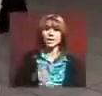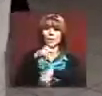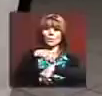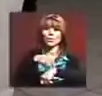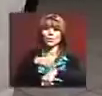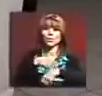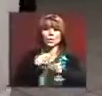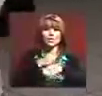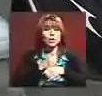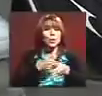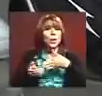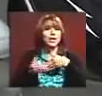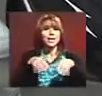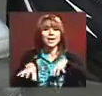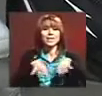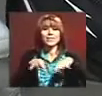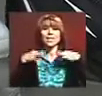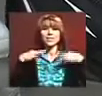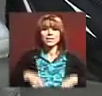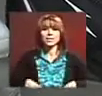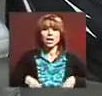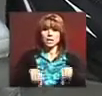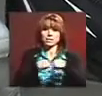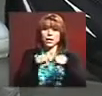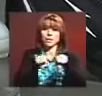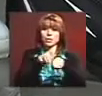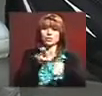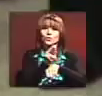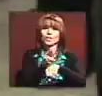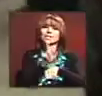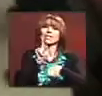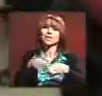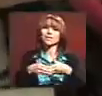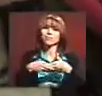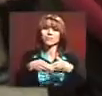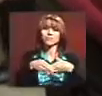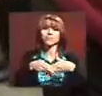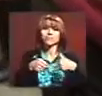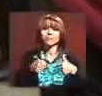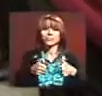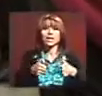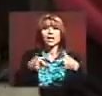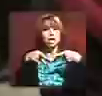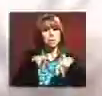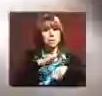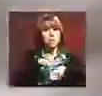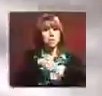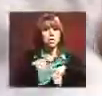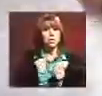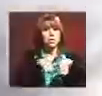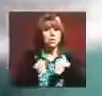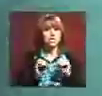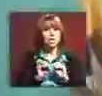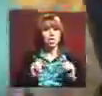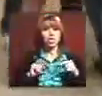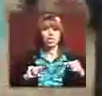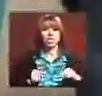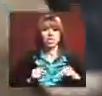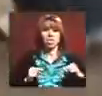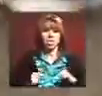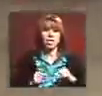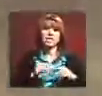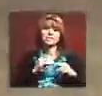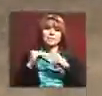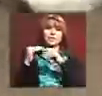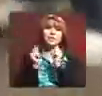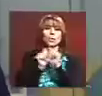realizar cualquier actividad física, el calzado que se utilice debe ser cómodo y que permita los movimientos sin causar dolores, más si se trata